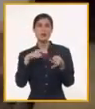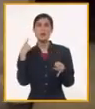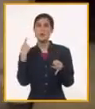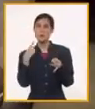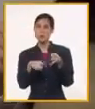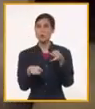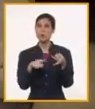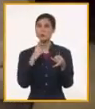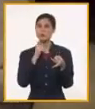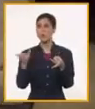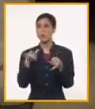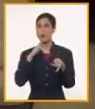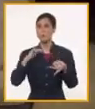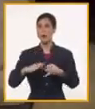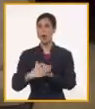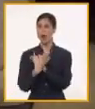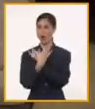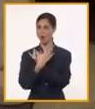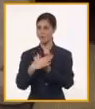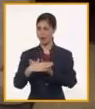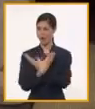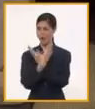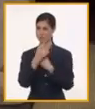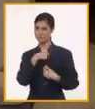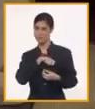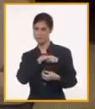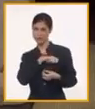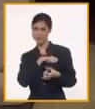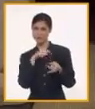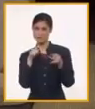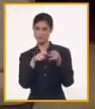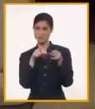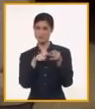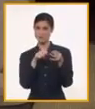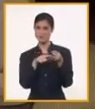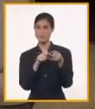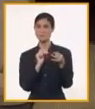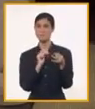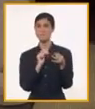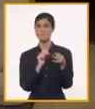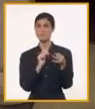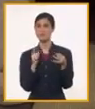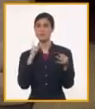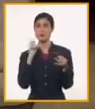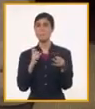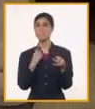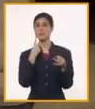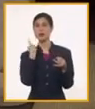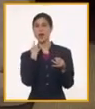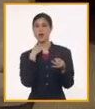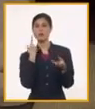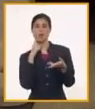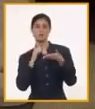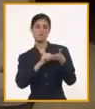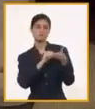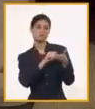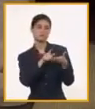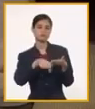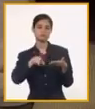fue embajador en España. Sí. Entonces, los años esos primeros ahí en Salud Pública, fueron, de